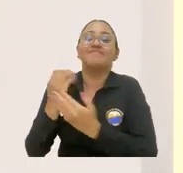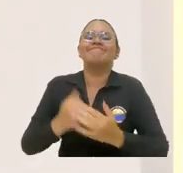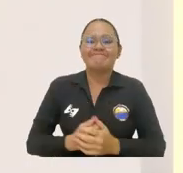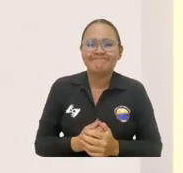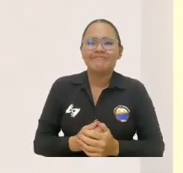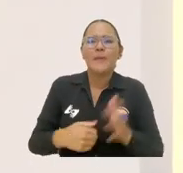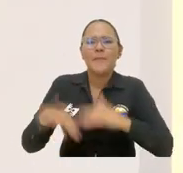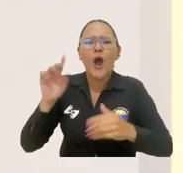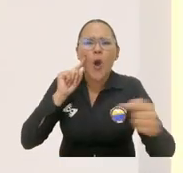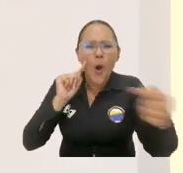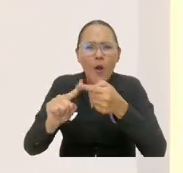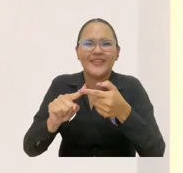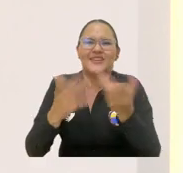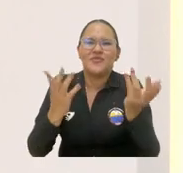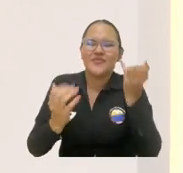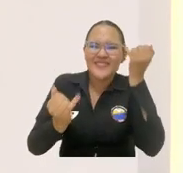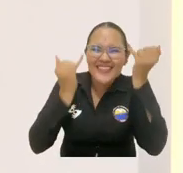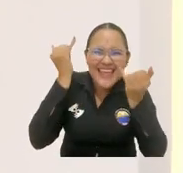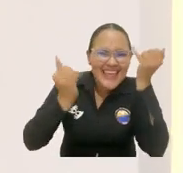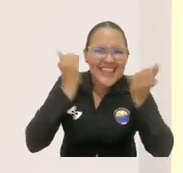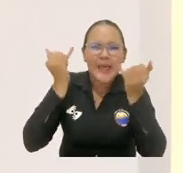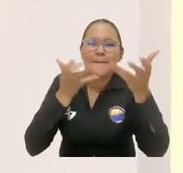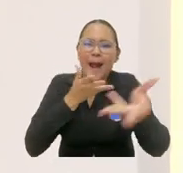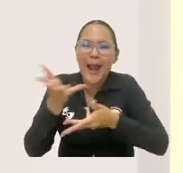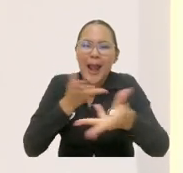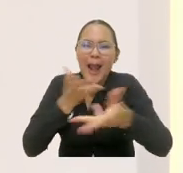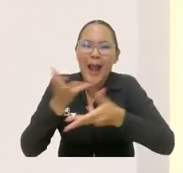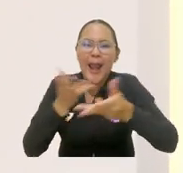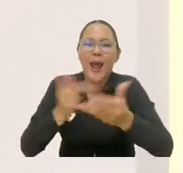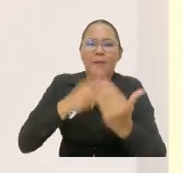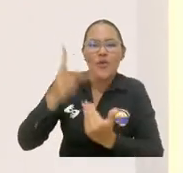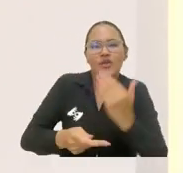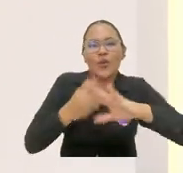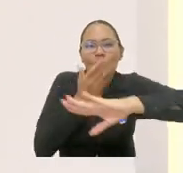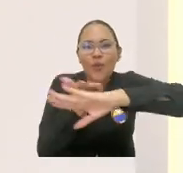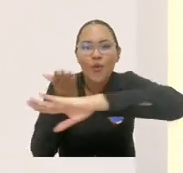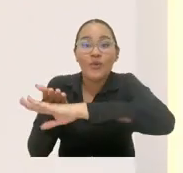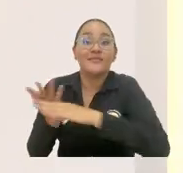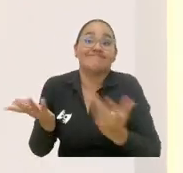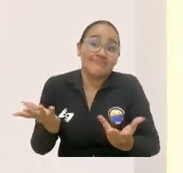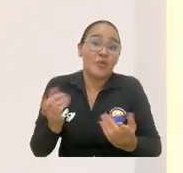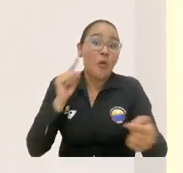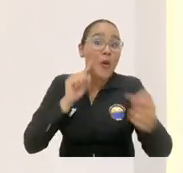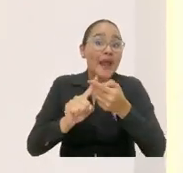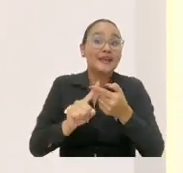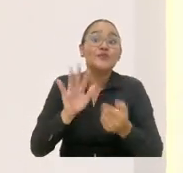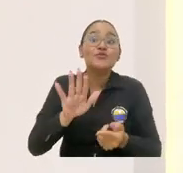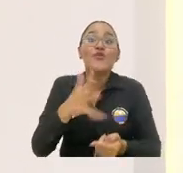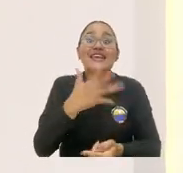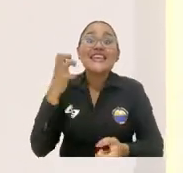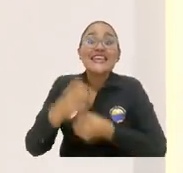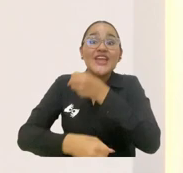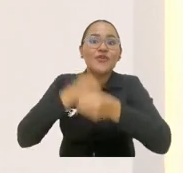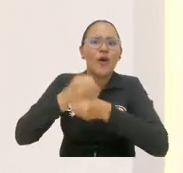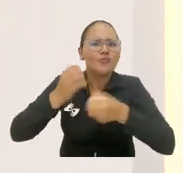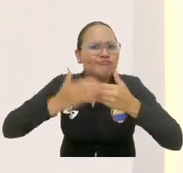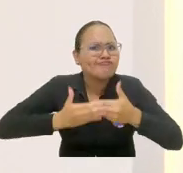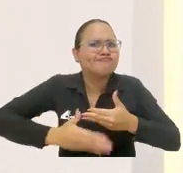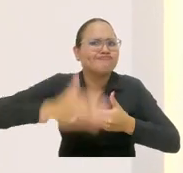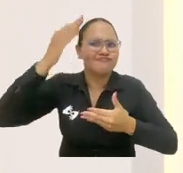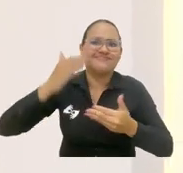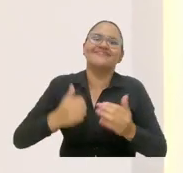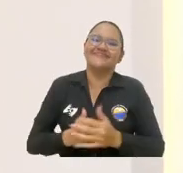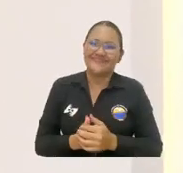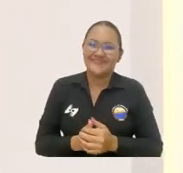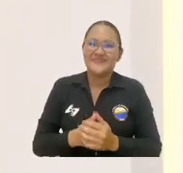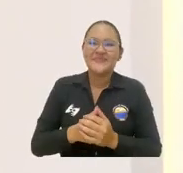espacio para plasmar muchas de las iniciativas que desde la universidad creemos deben apuntar a lo que debe ser la ciudad para sus próximos 500 años. Iniciativas